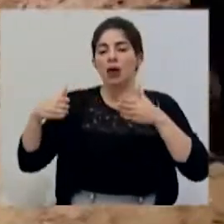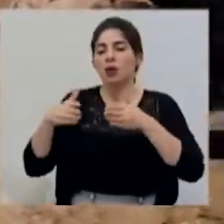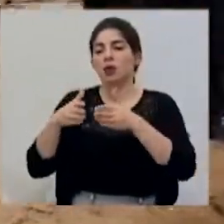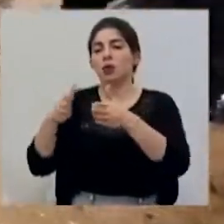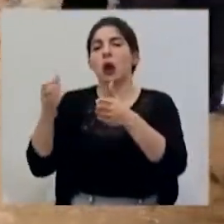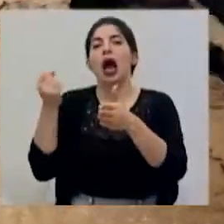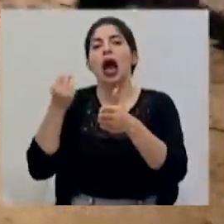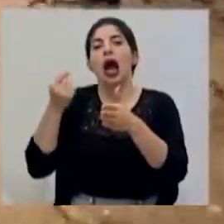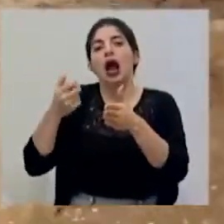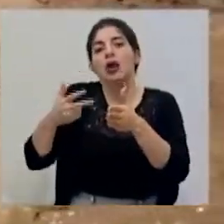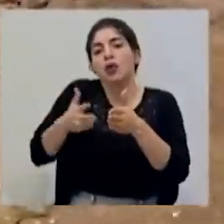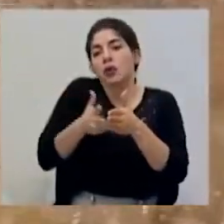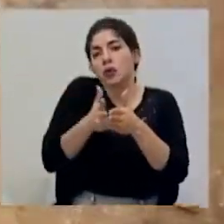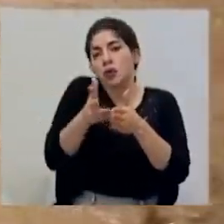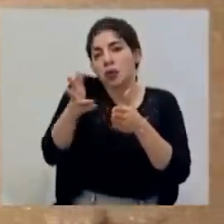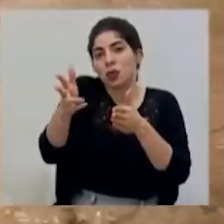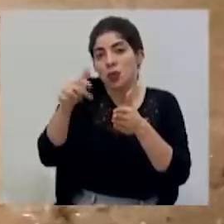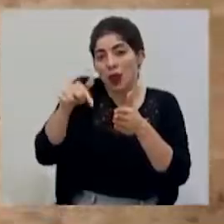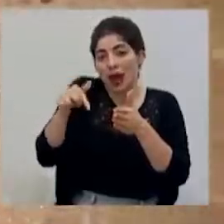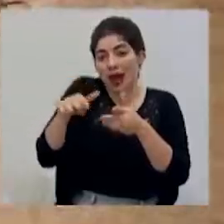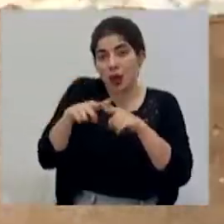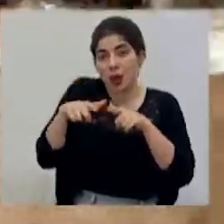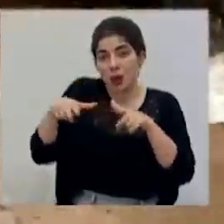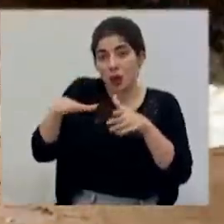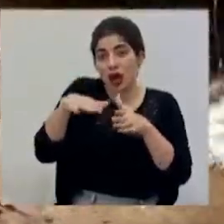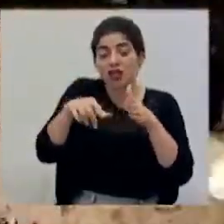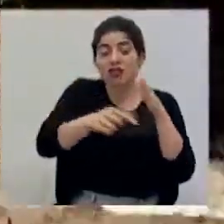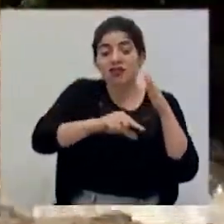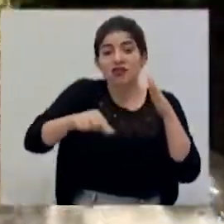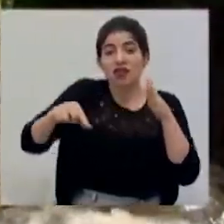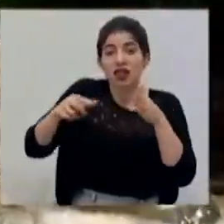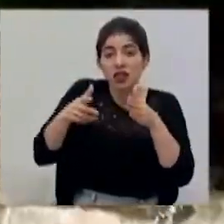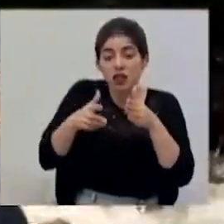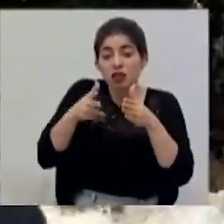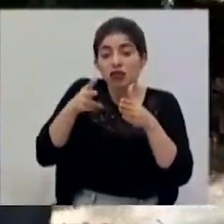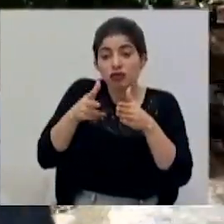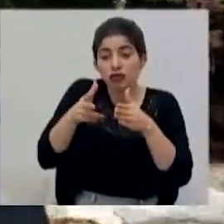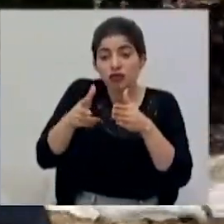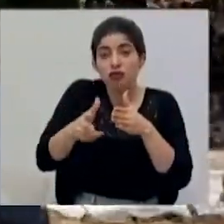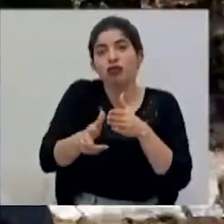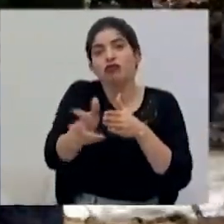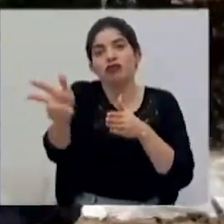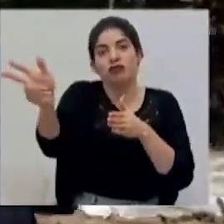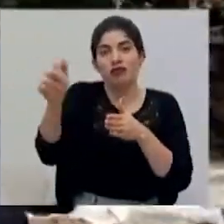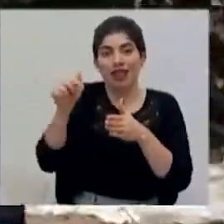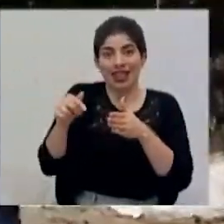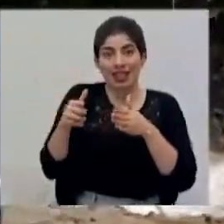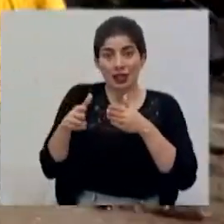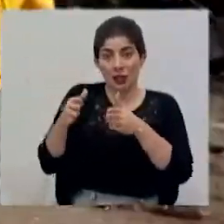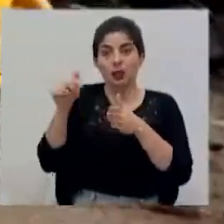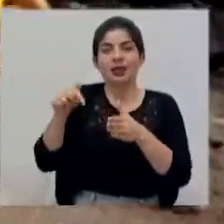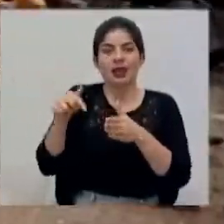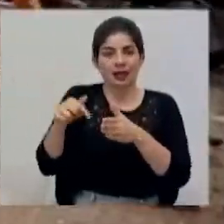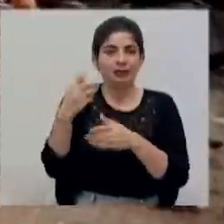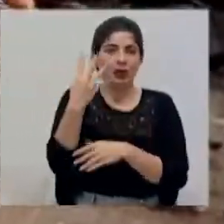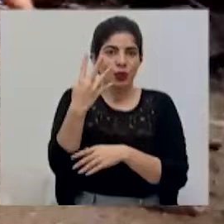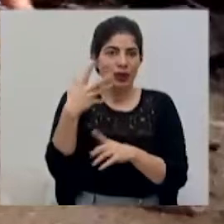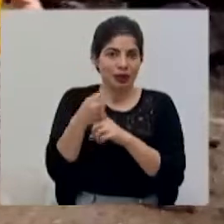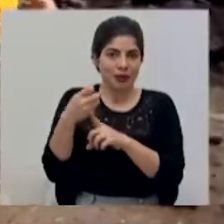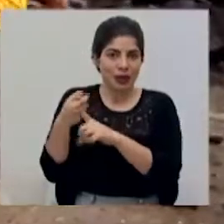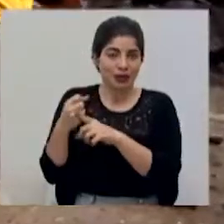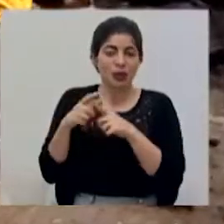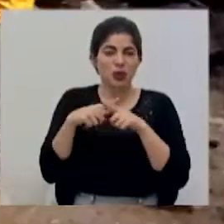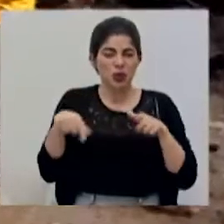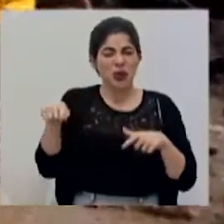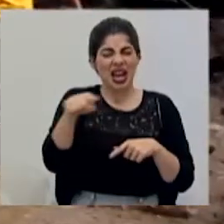los vehículos pasen en el río y puedan proseguir en esa ruta. Estas zonas están